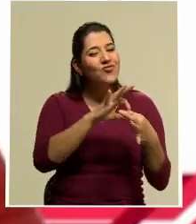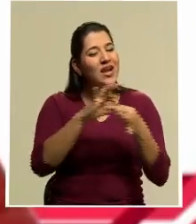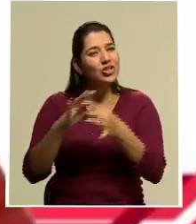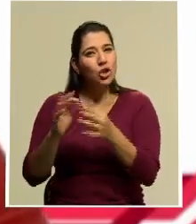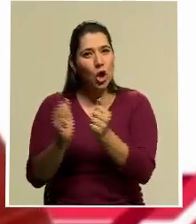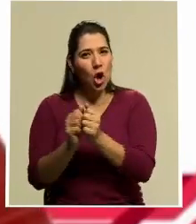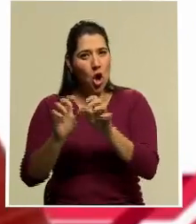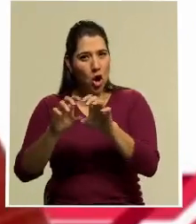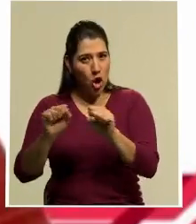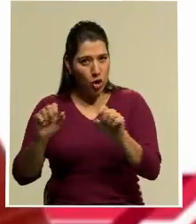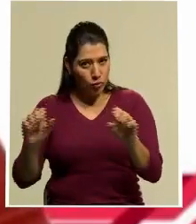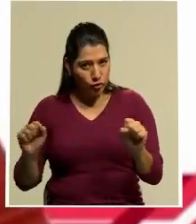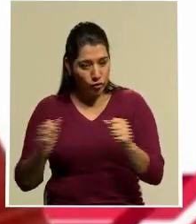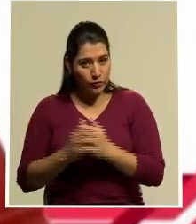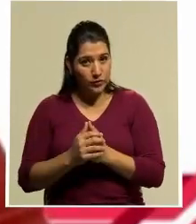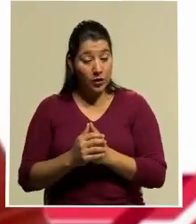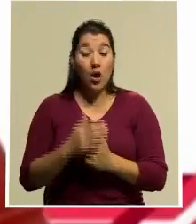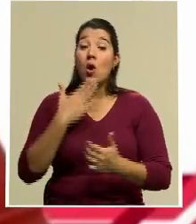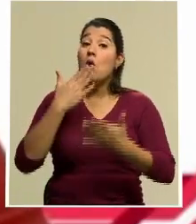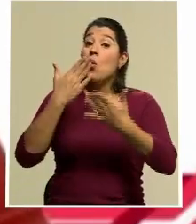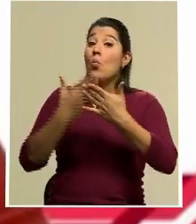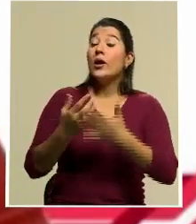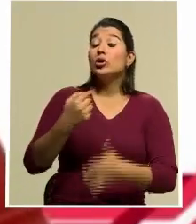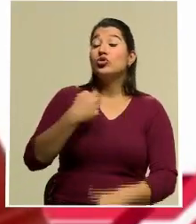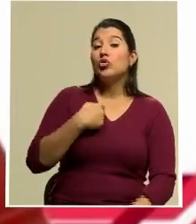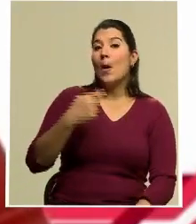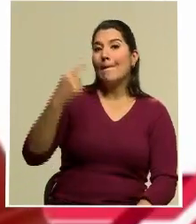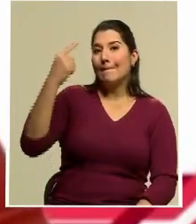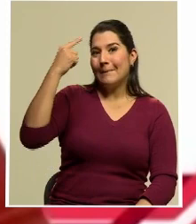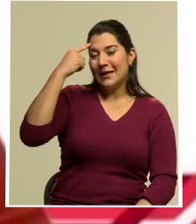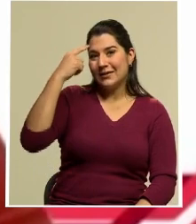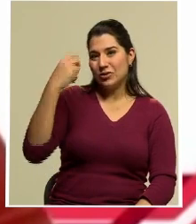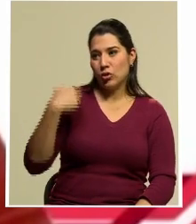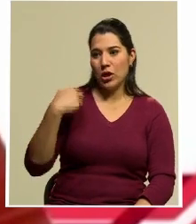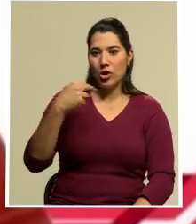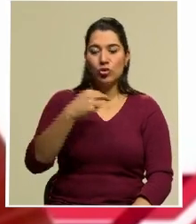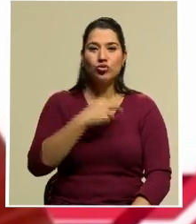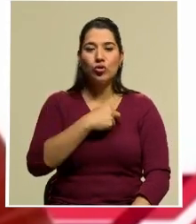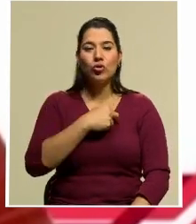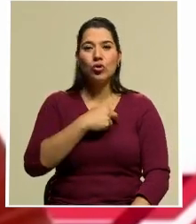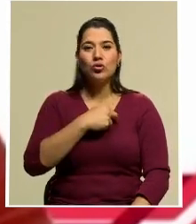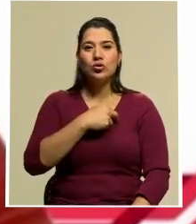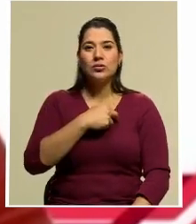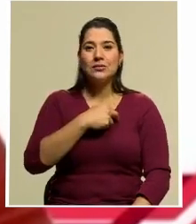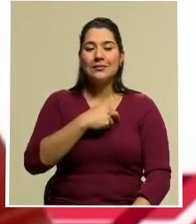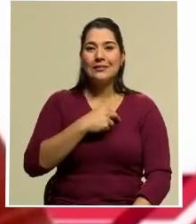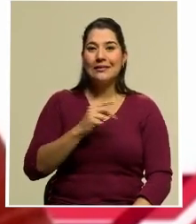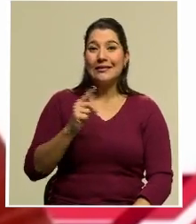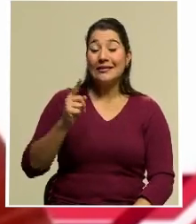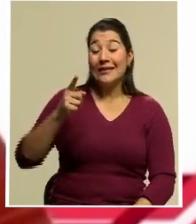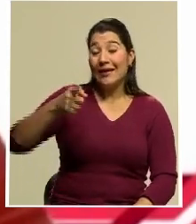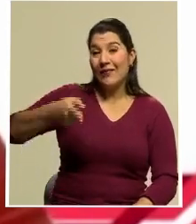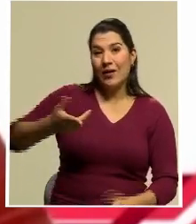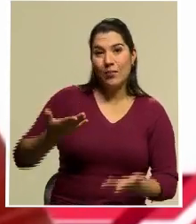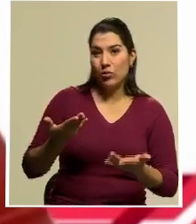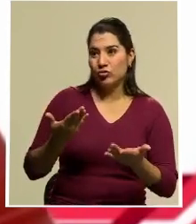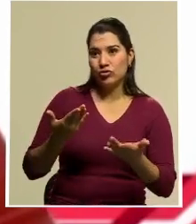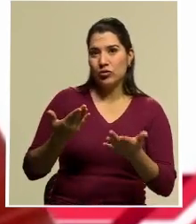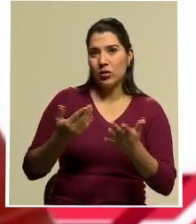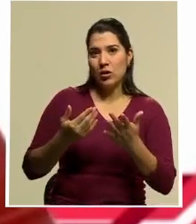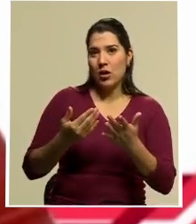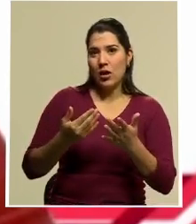Bueno, yo siento que lo que tenemos es que dimensionar y señalar esto. Lamentablemente